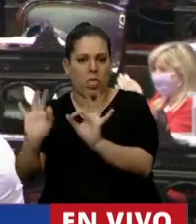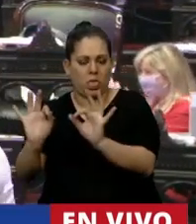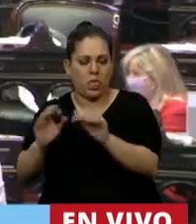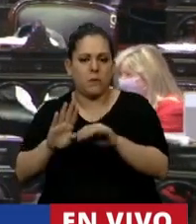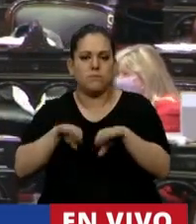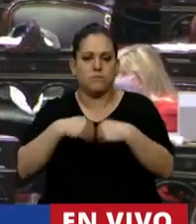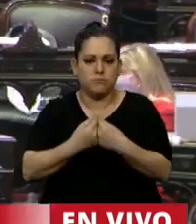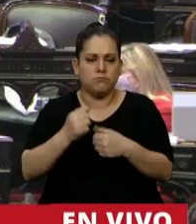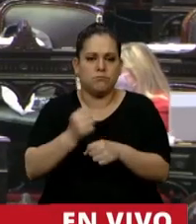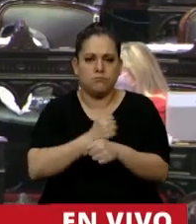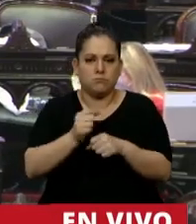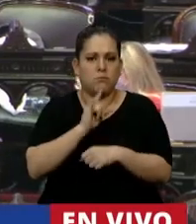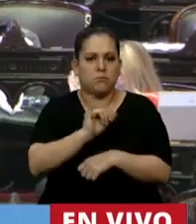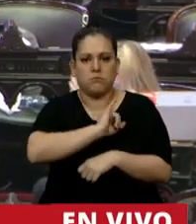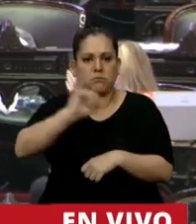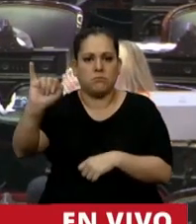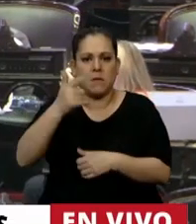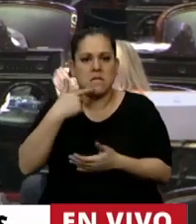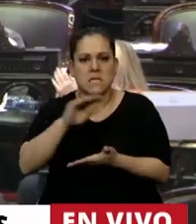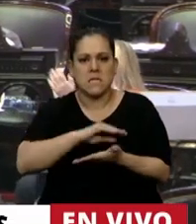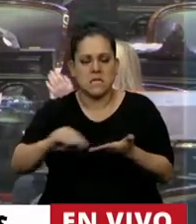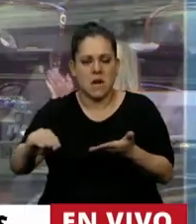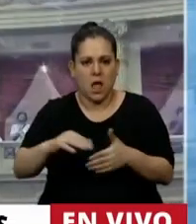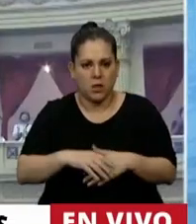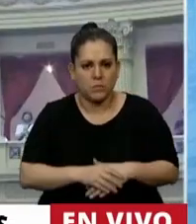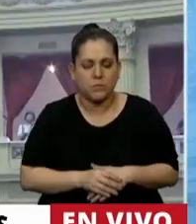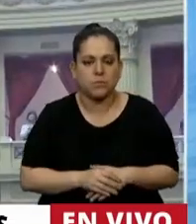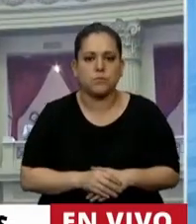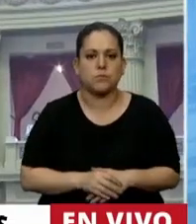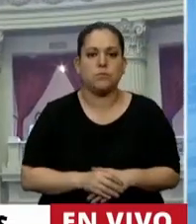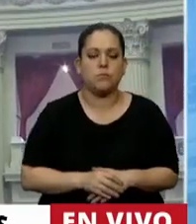afirmativo se comunicará al honorable senado